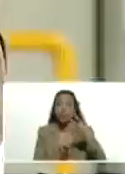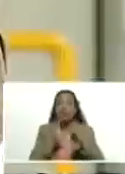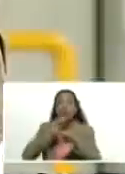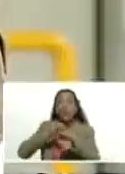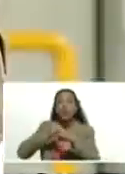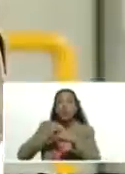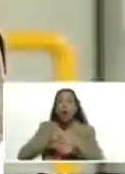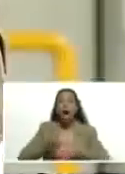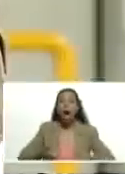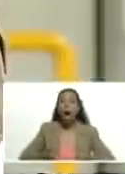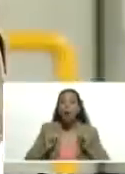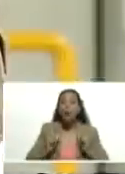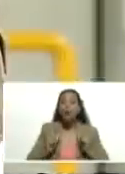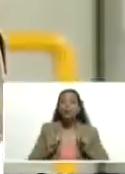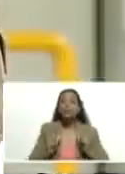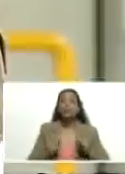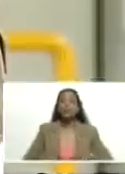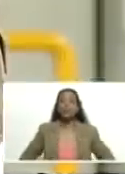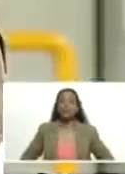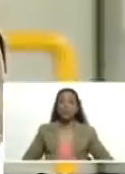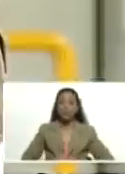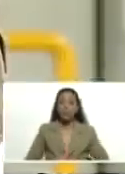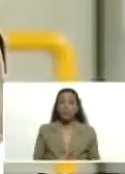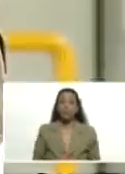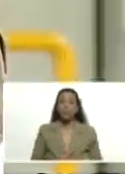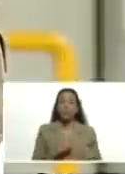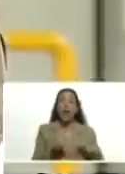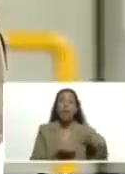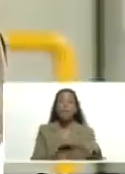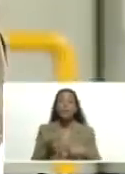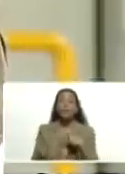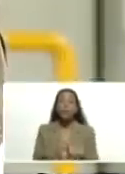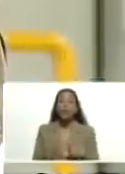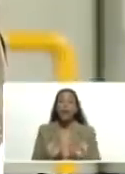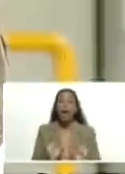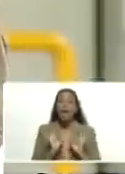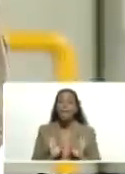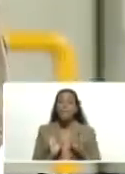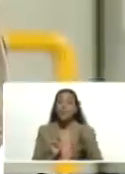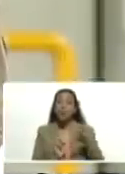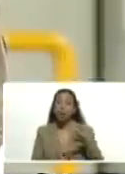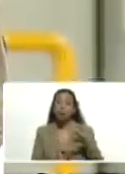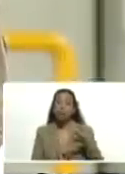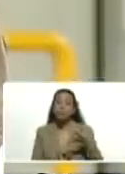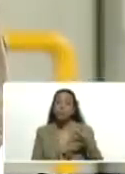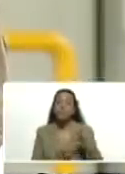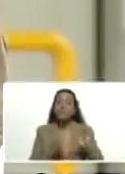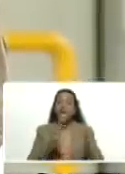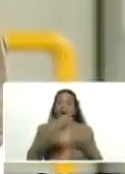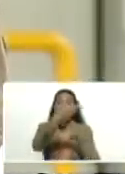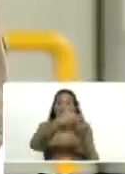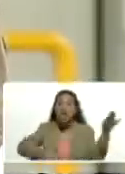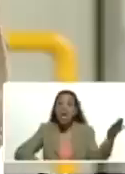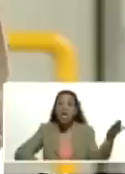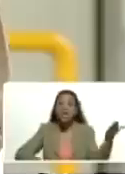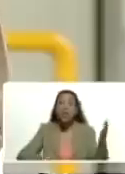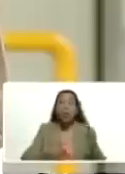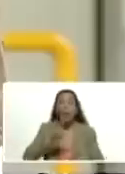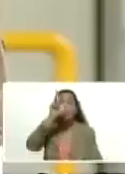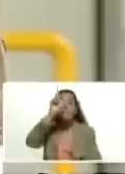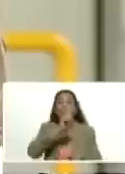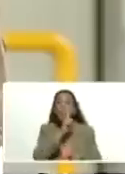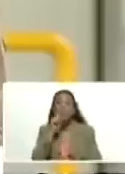Solicitud de autorización para la implementación del proceso especial de registro de los